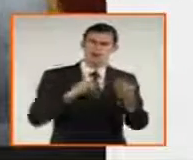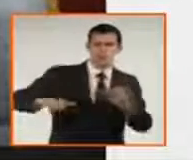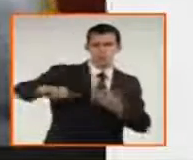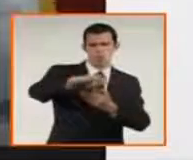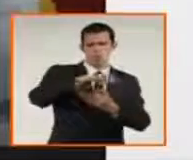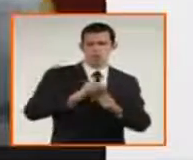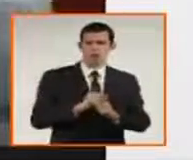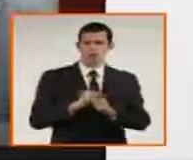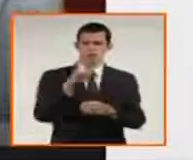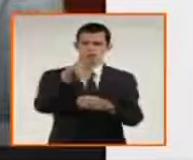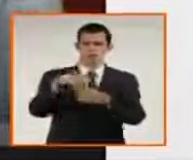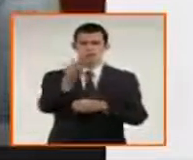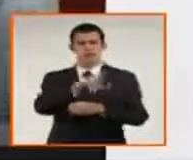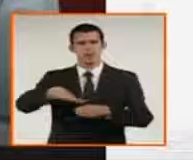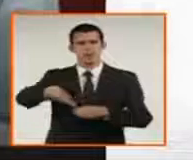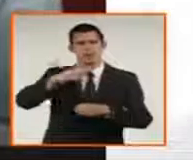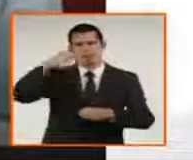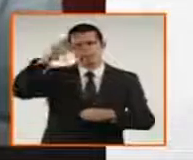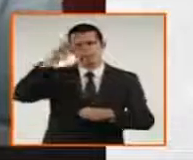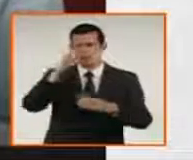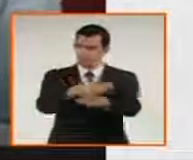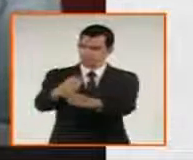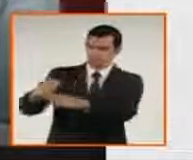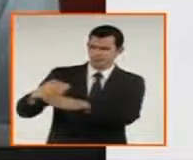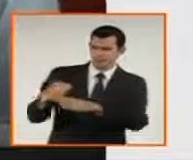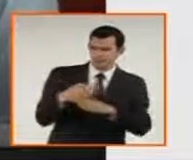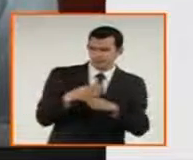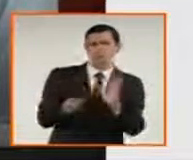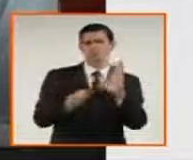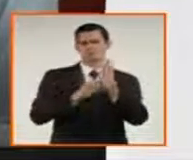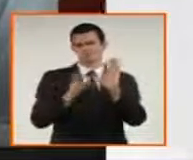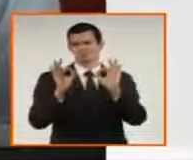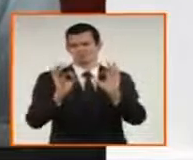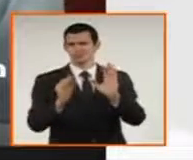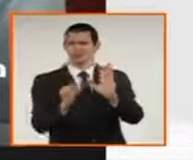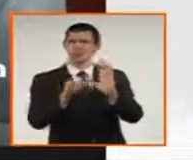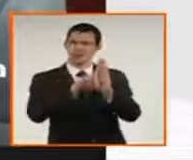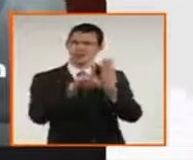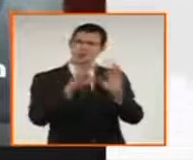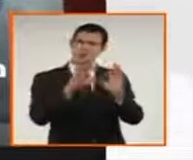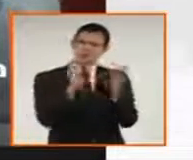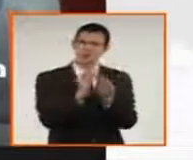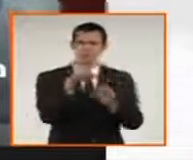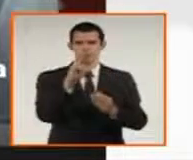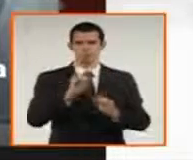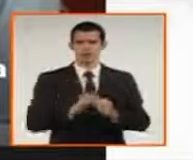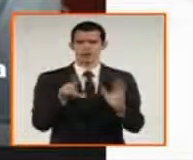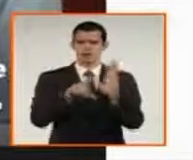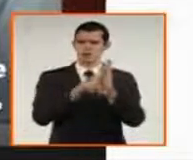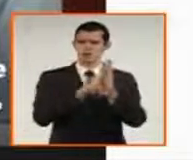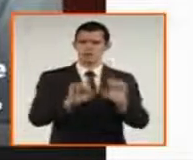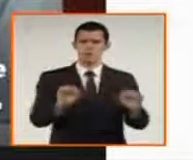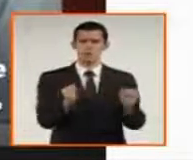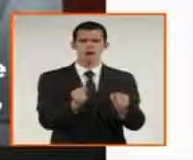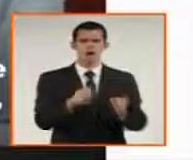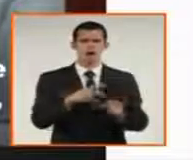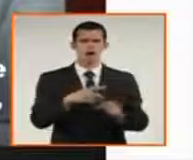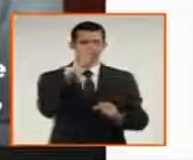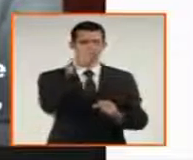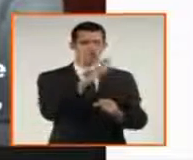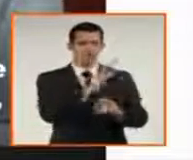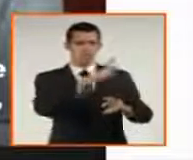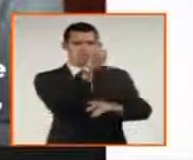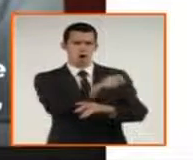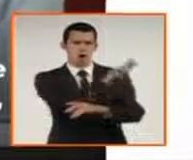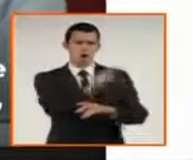sociedad. No es un código que impone un patrón, no es un código que niega como cada cual asuma